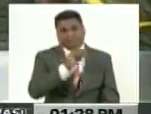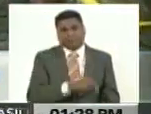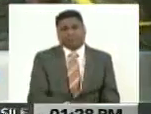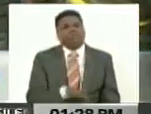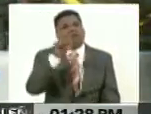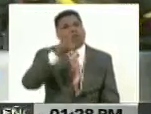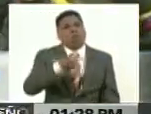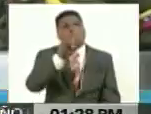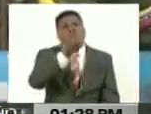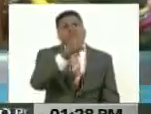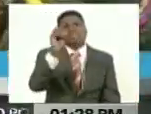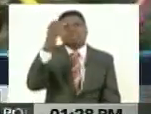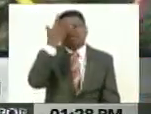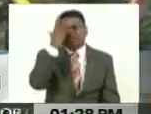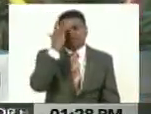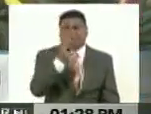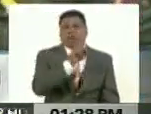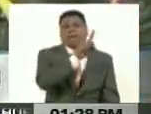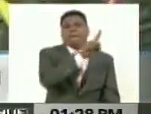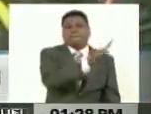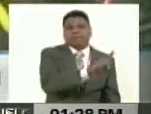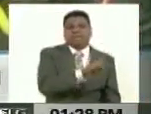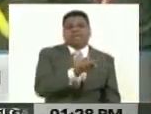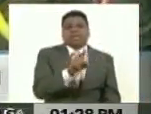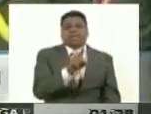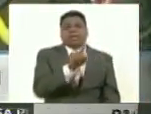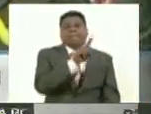hoy 10 de febrero de, pero de